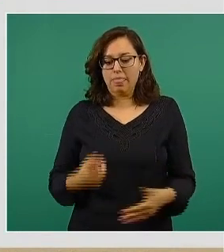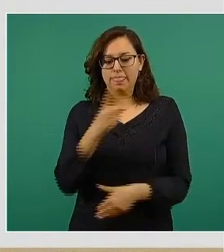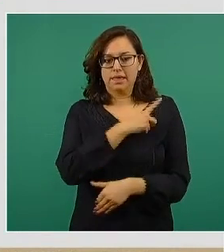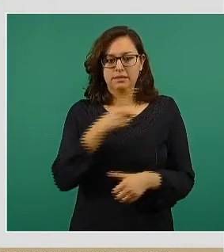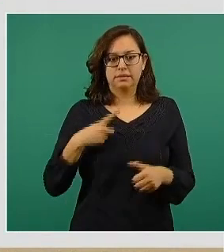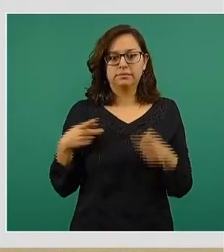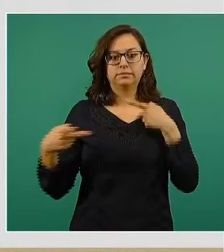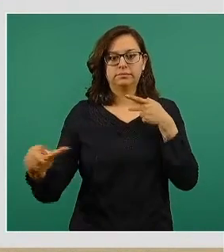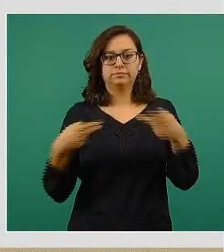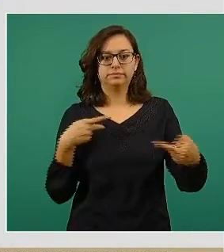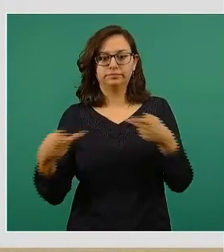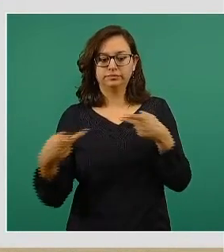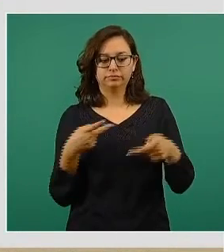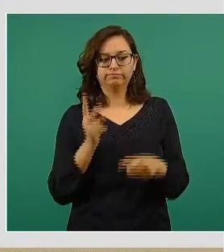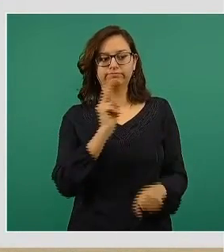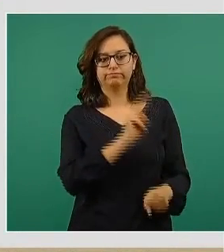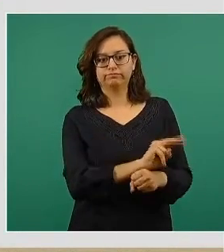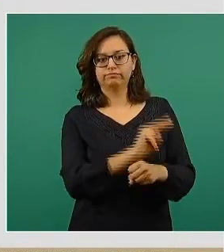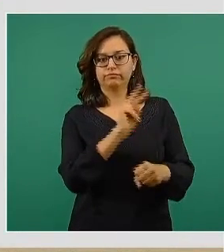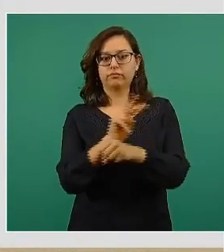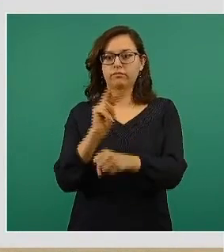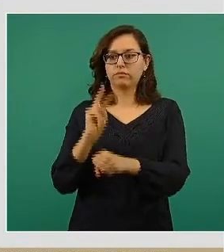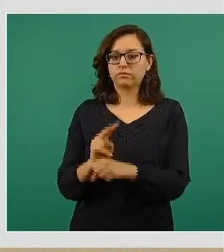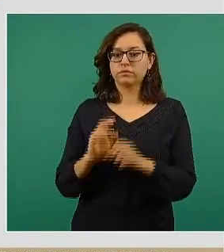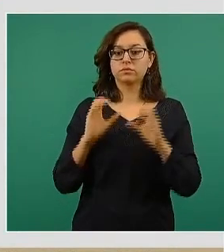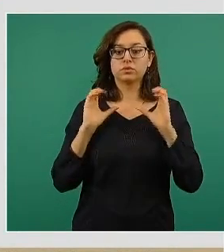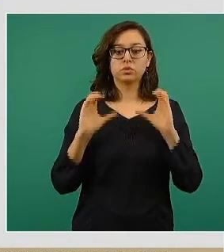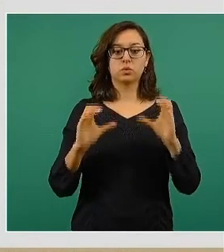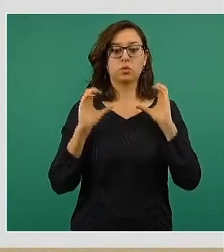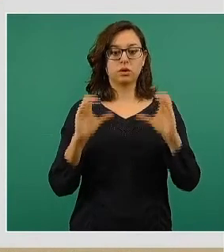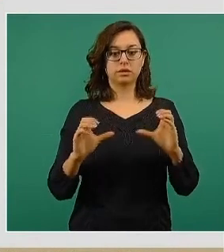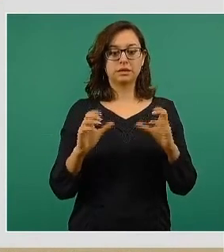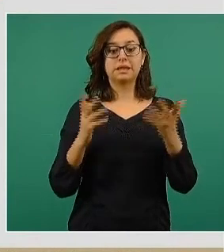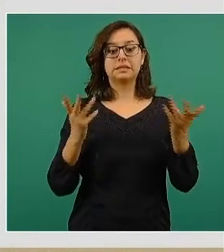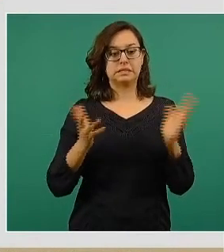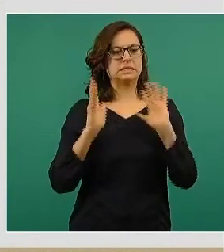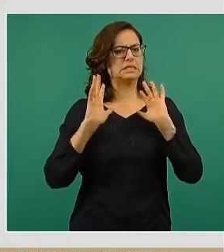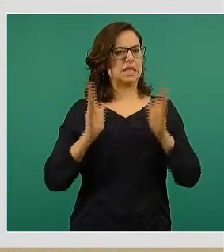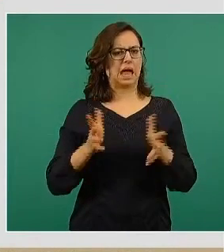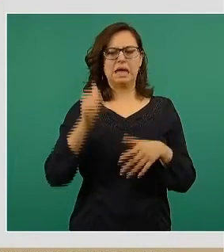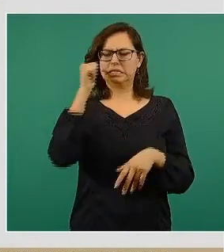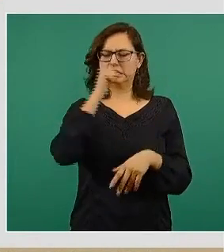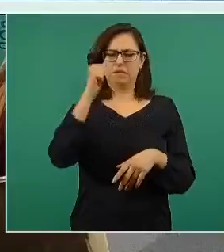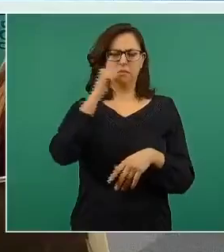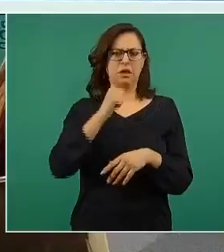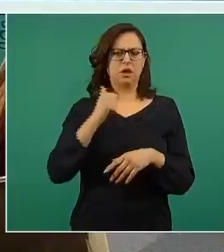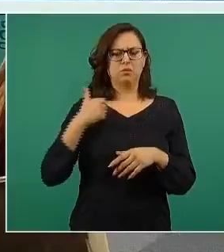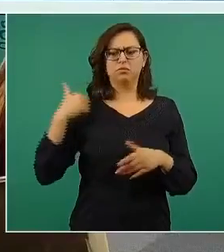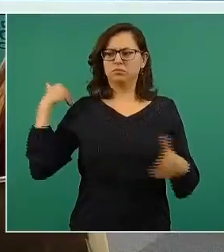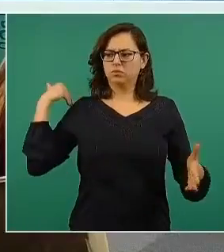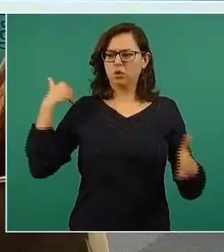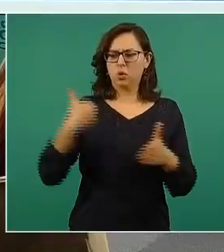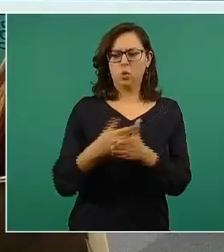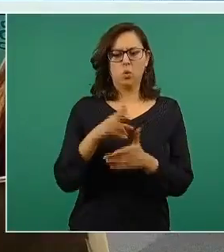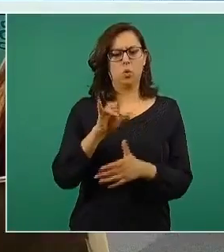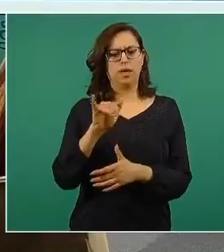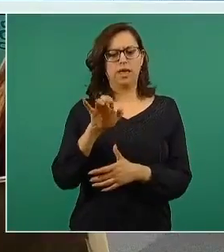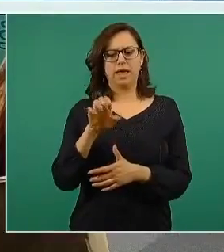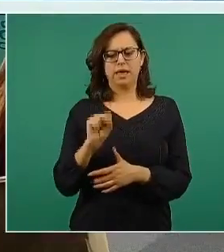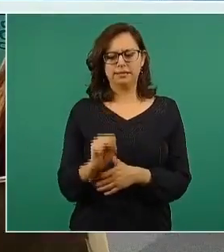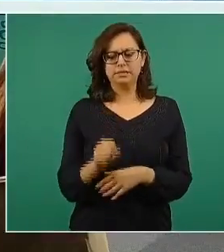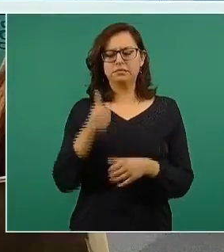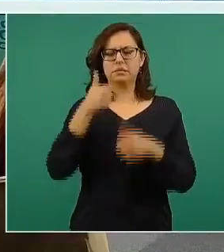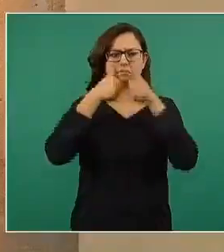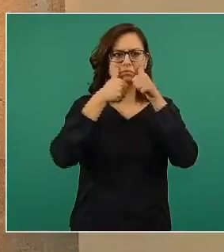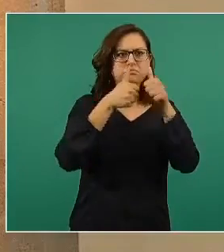alertamiento que ya desde años previos llevábamos a cabo en la Unidad de Inteligencia para Emergencias en Salud, la UIES. La UIES